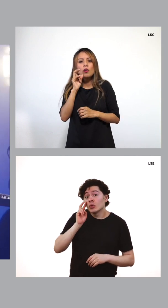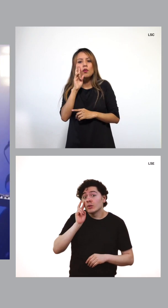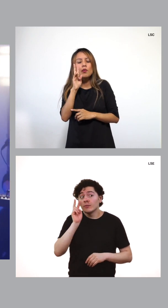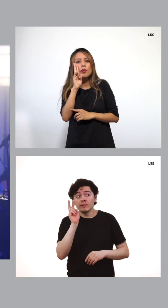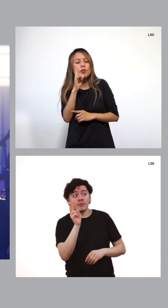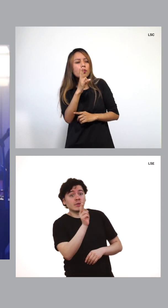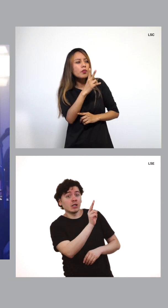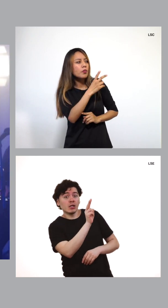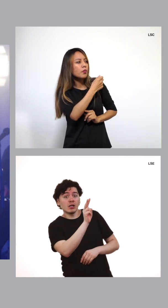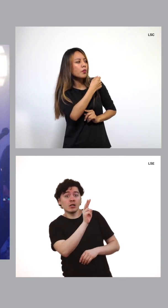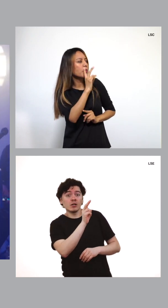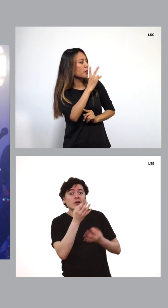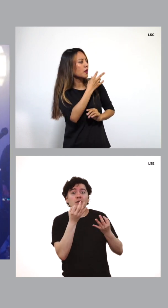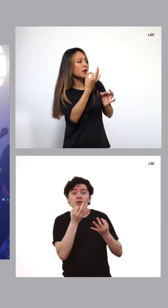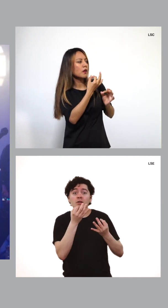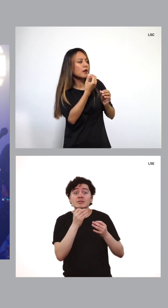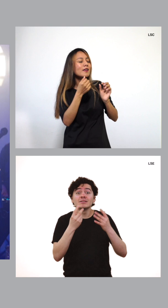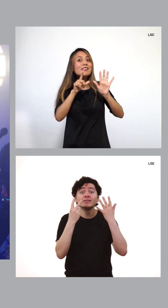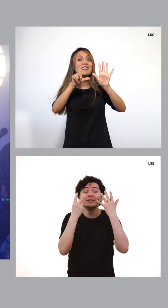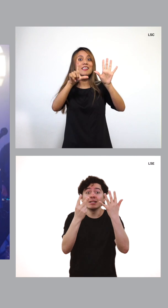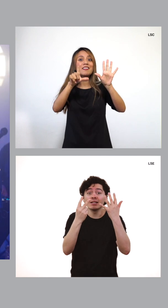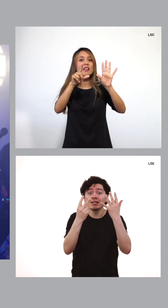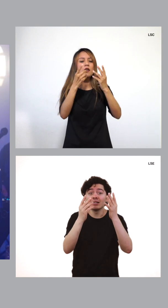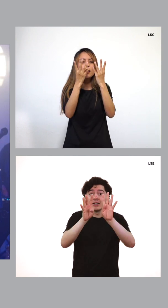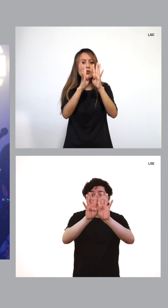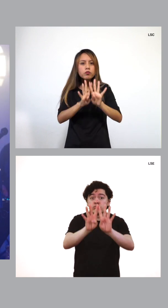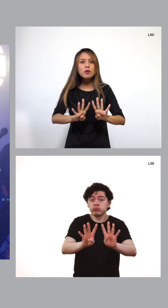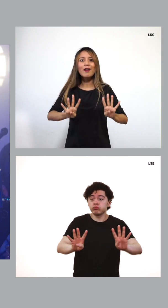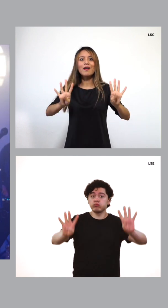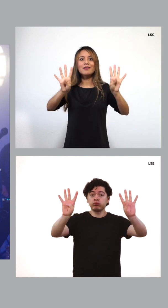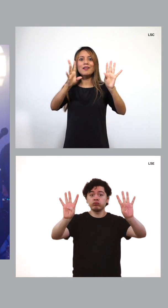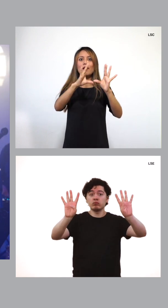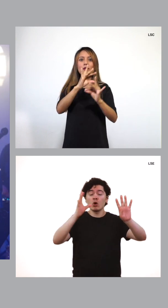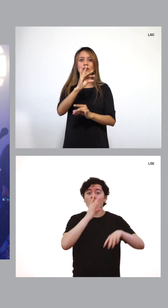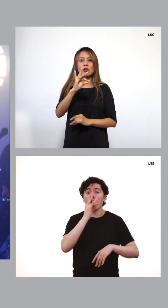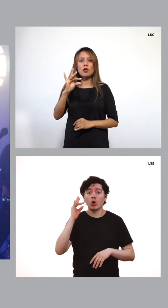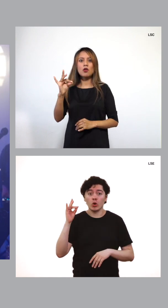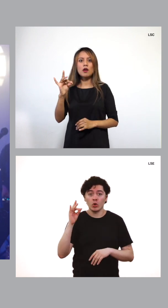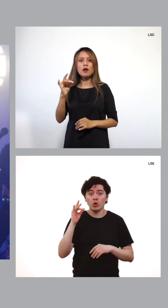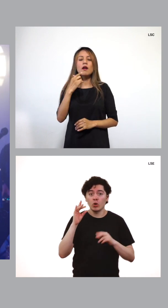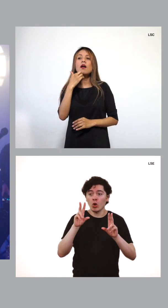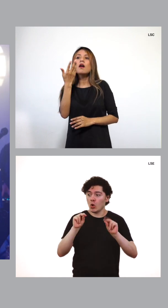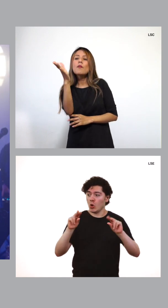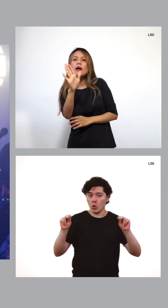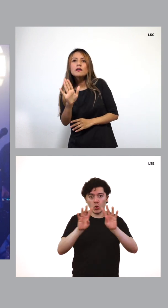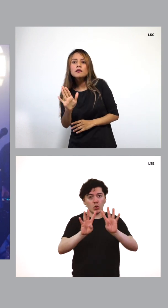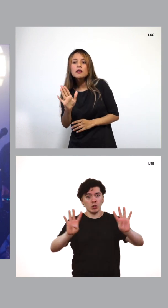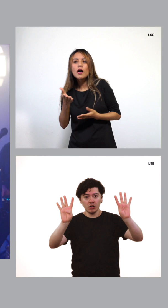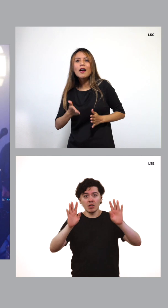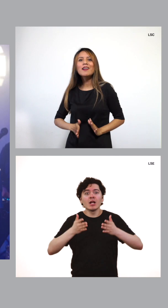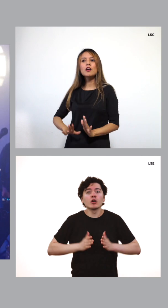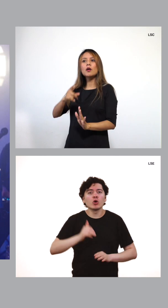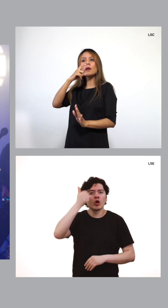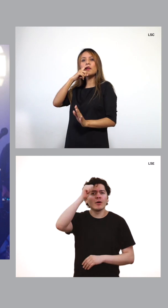de oro, y de pie en medio de los candelabros había alguien semejante al Hijo del Hombre, que es